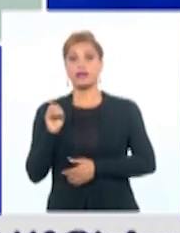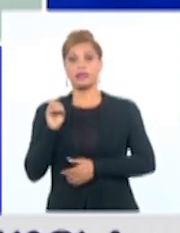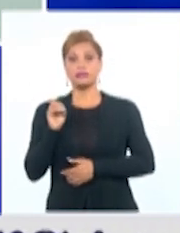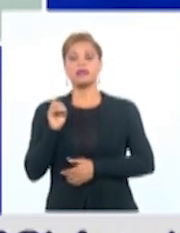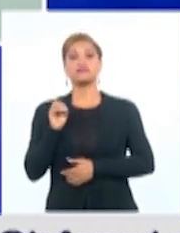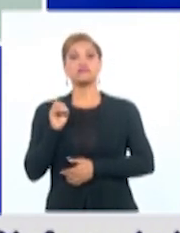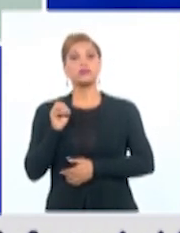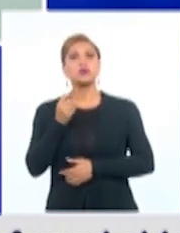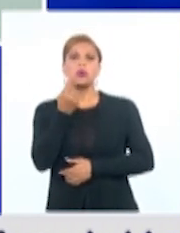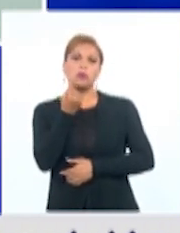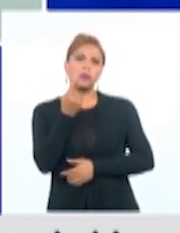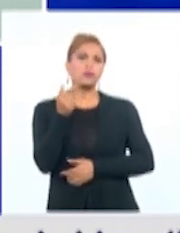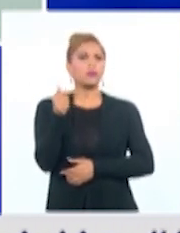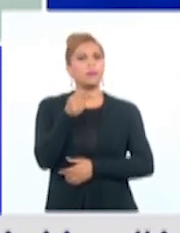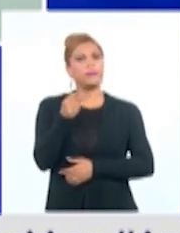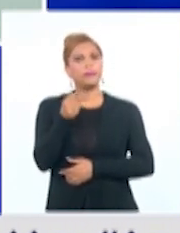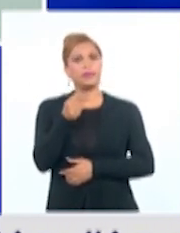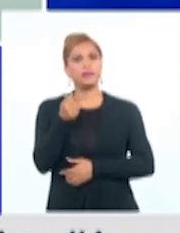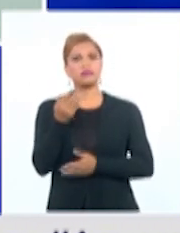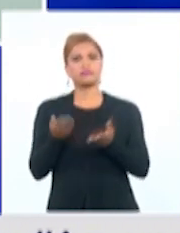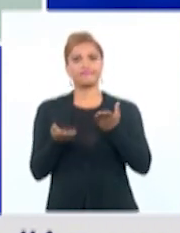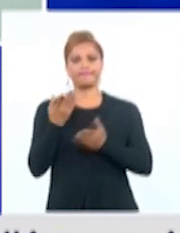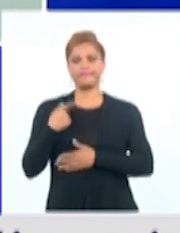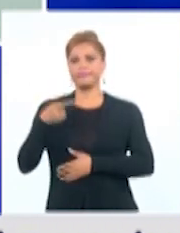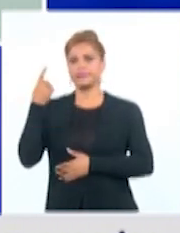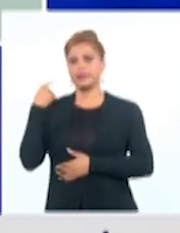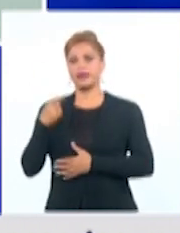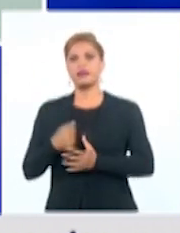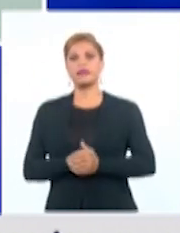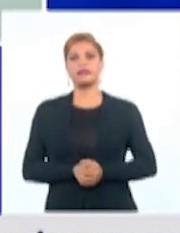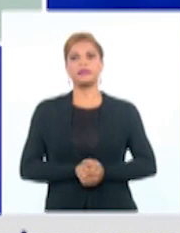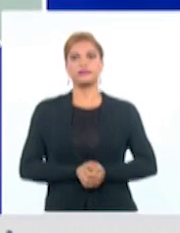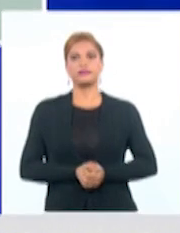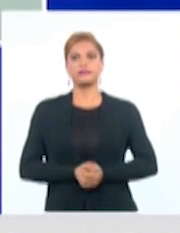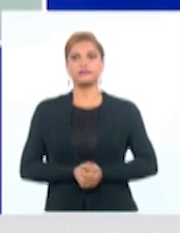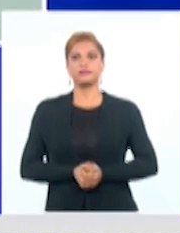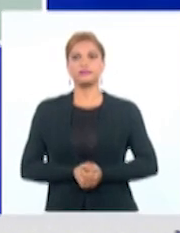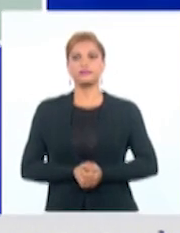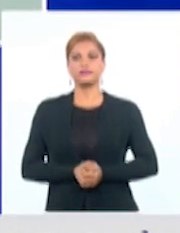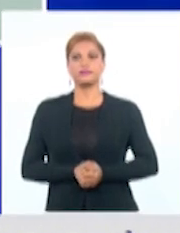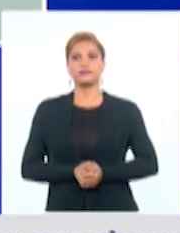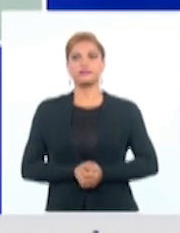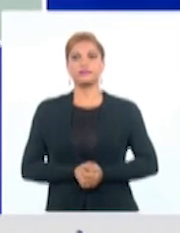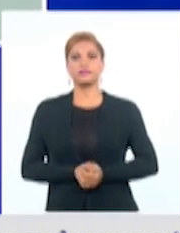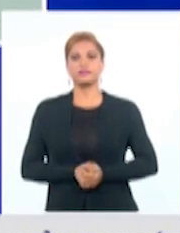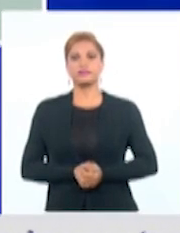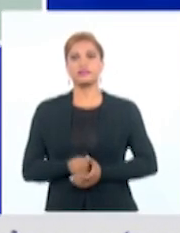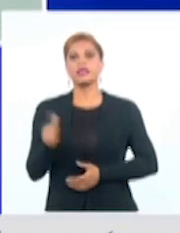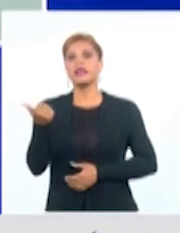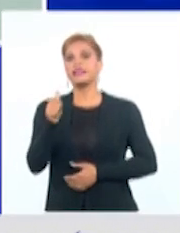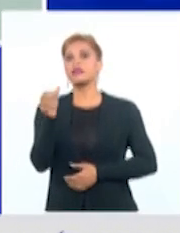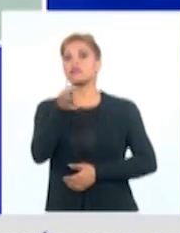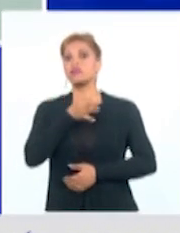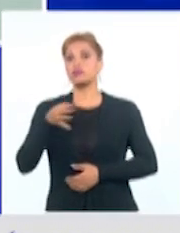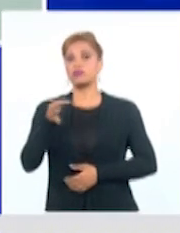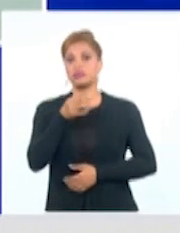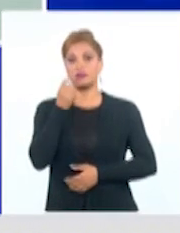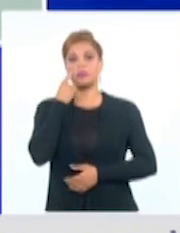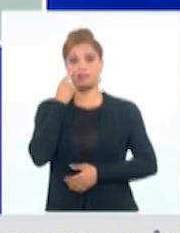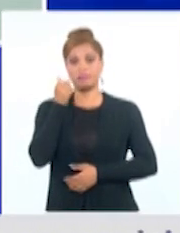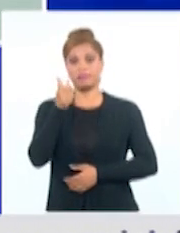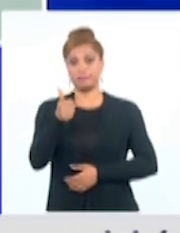caso menos que los que reportaba en la jornada anterior en 10 de sus 11 municipios, ahí lo tienen en el